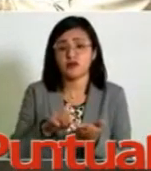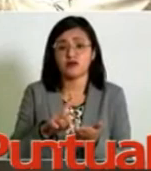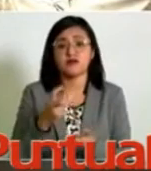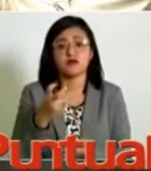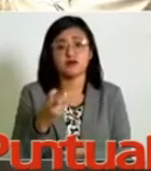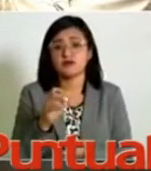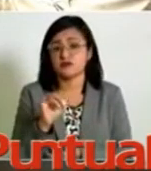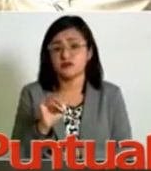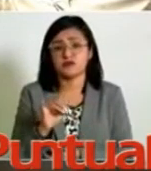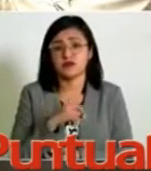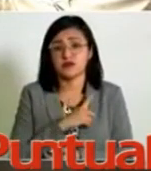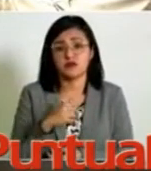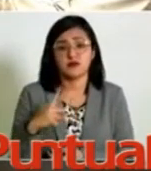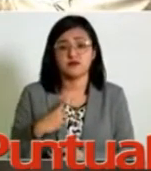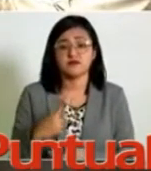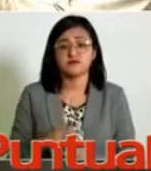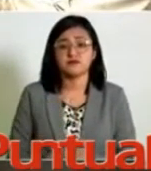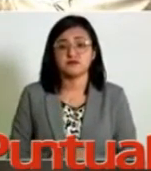sus derechos